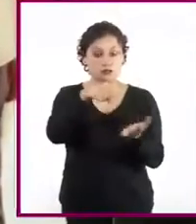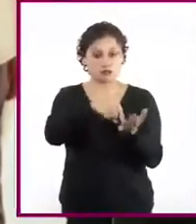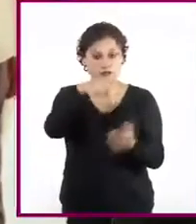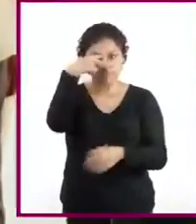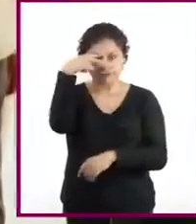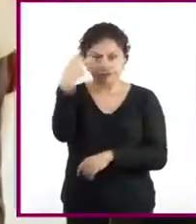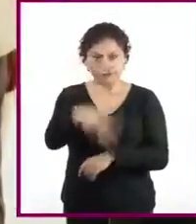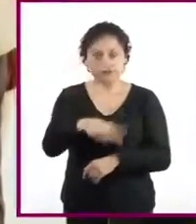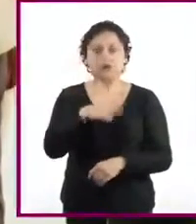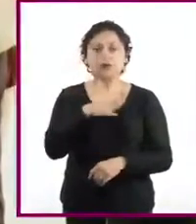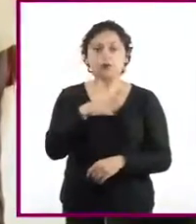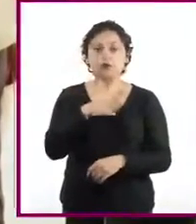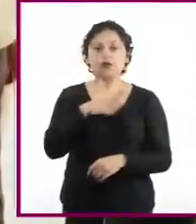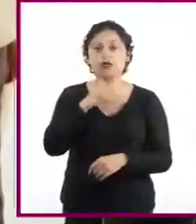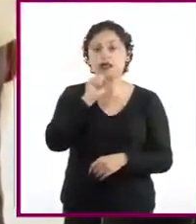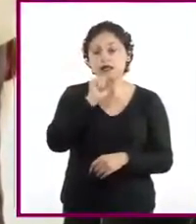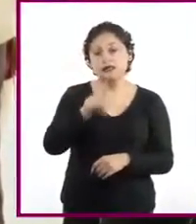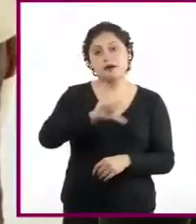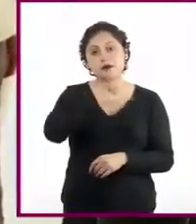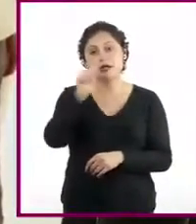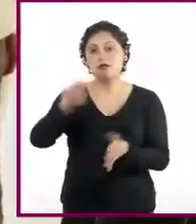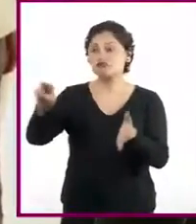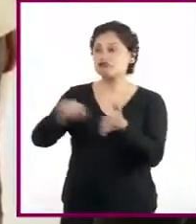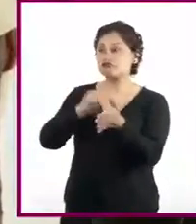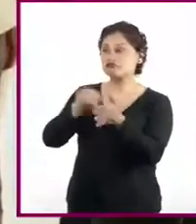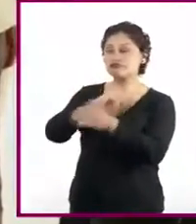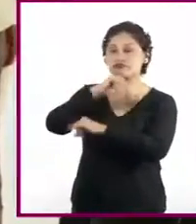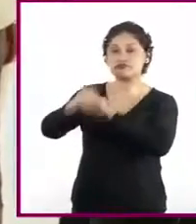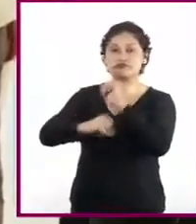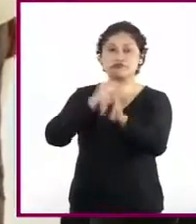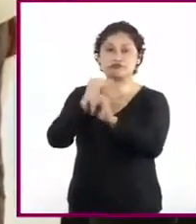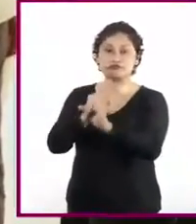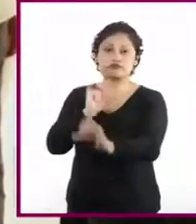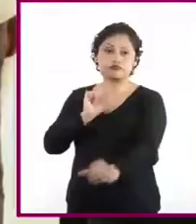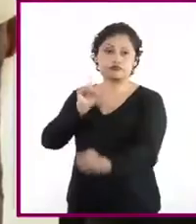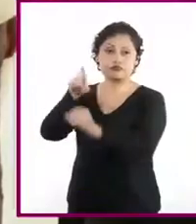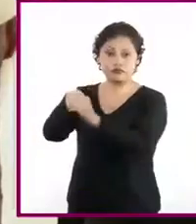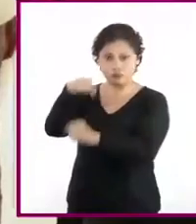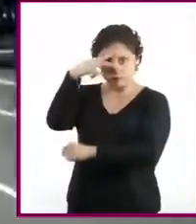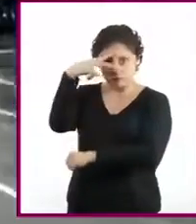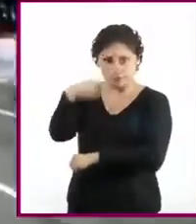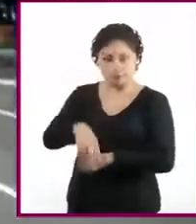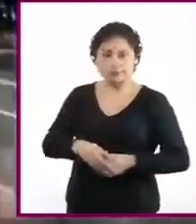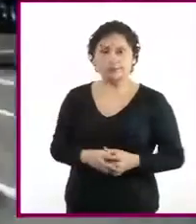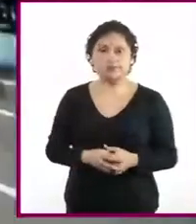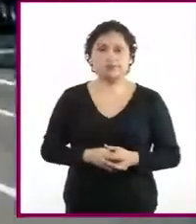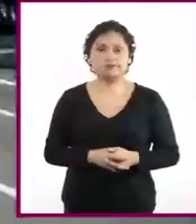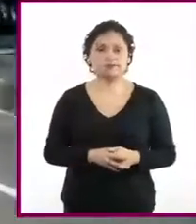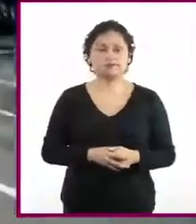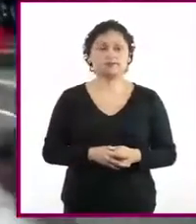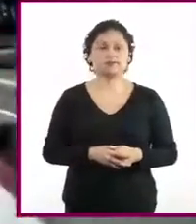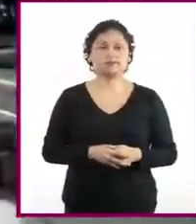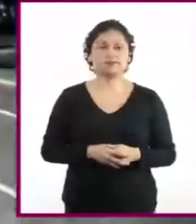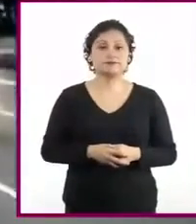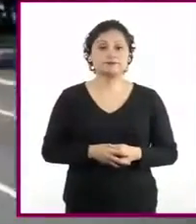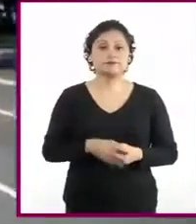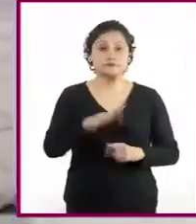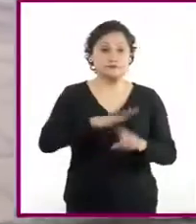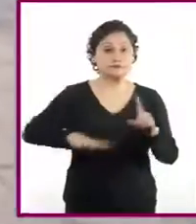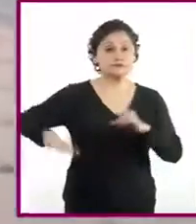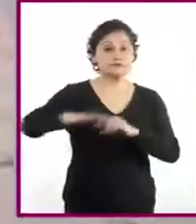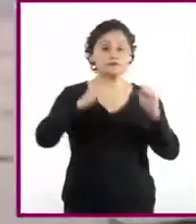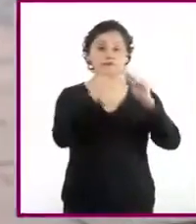Unidos Mexicanos y de los tratados internacionales en los que el Estado mexicano es parte. En una sociedad